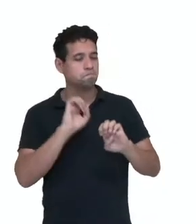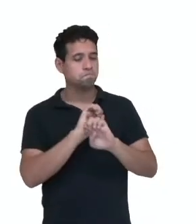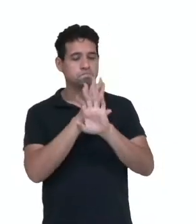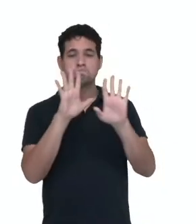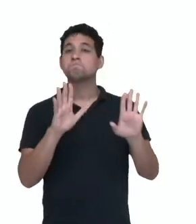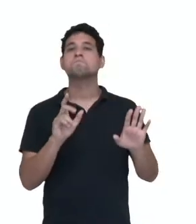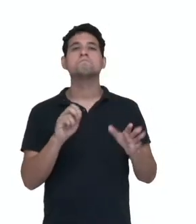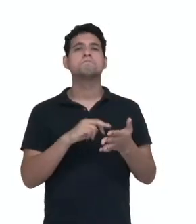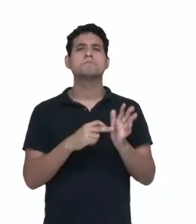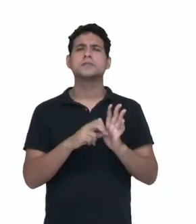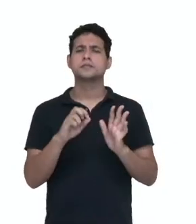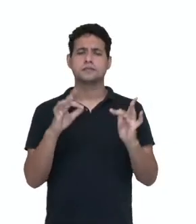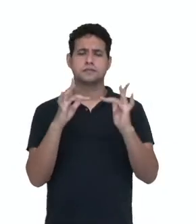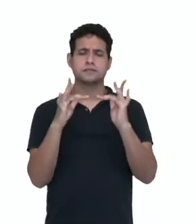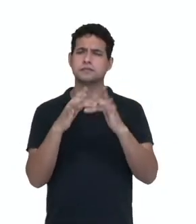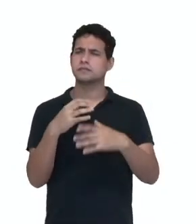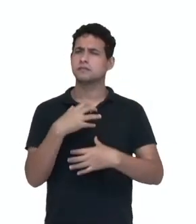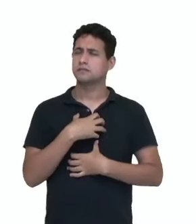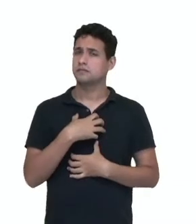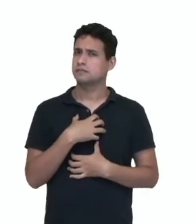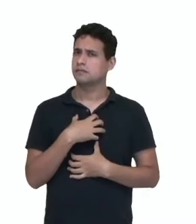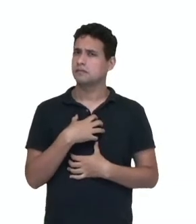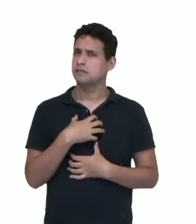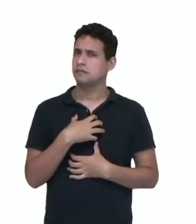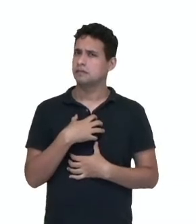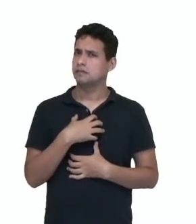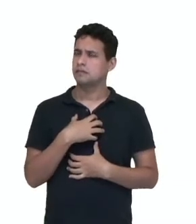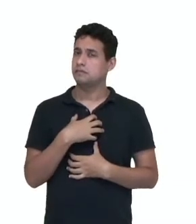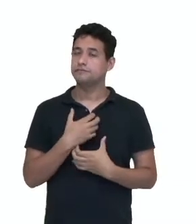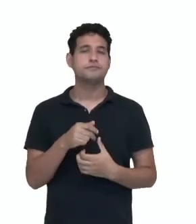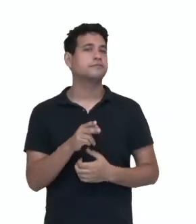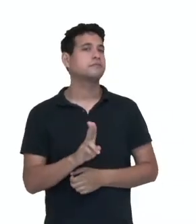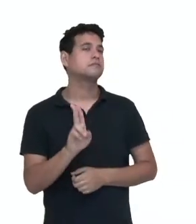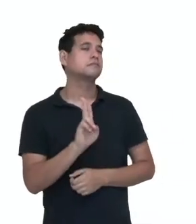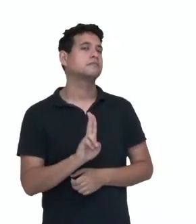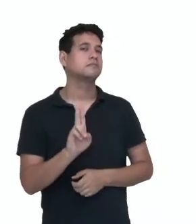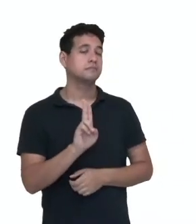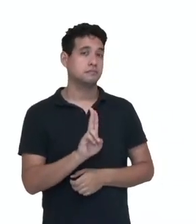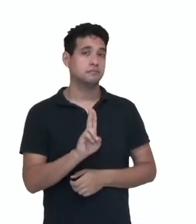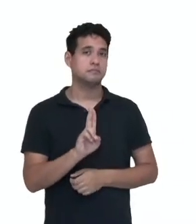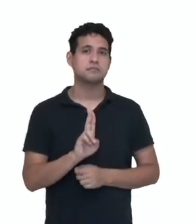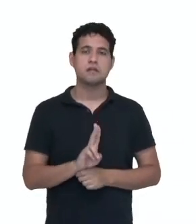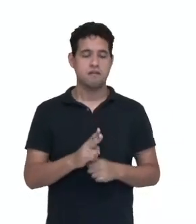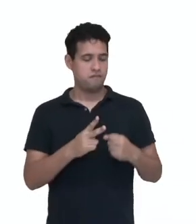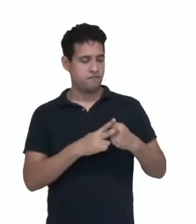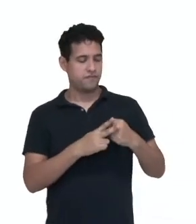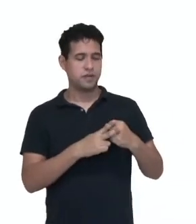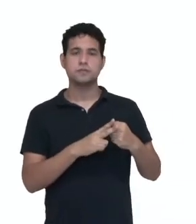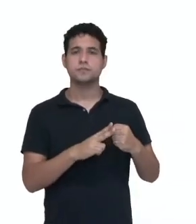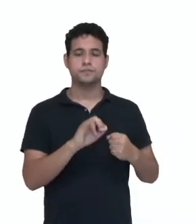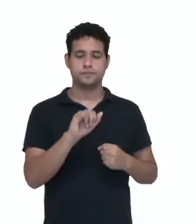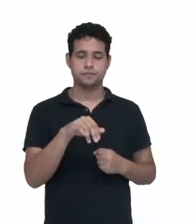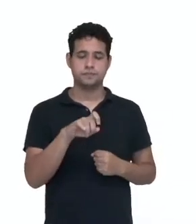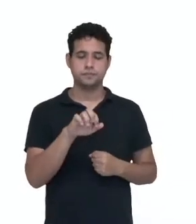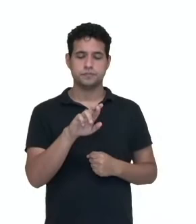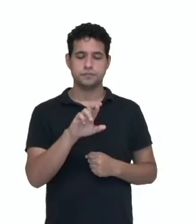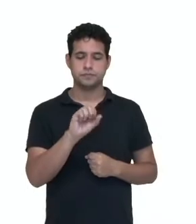tiempo interfiere en su sentimiento? Utilizando verbos impersonales,